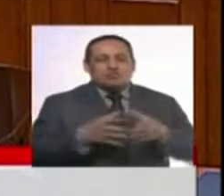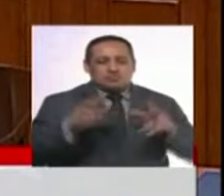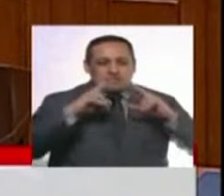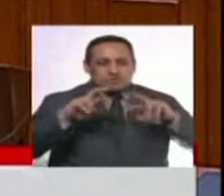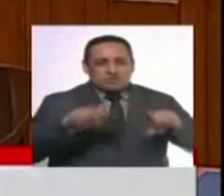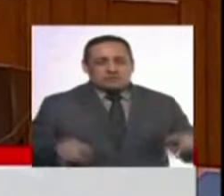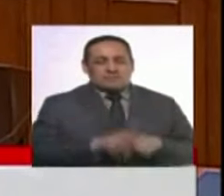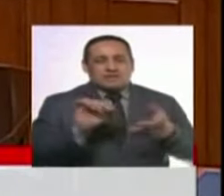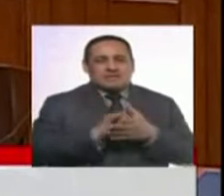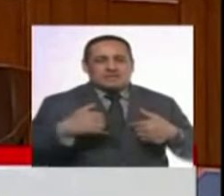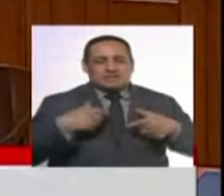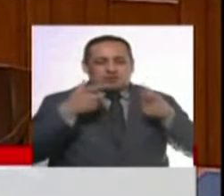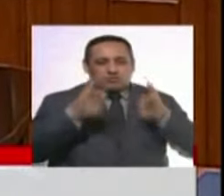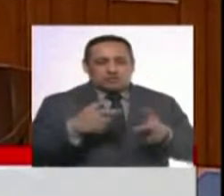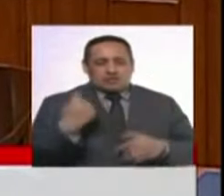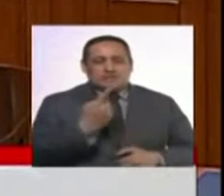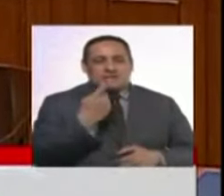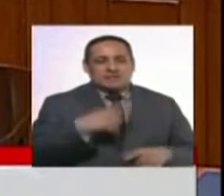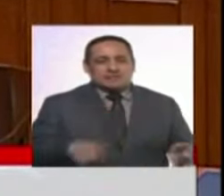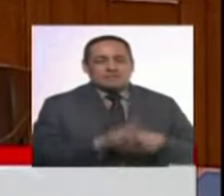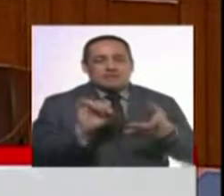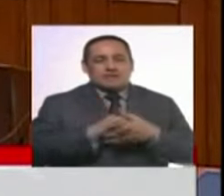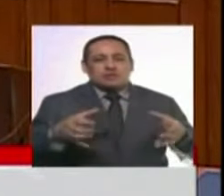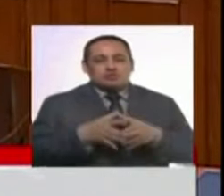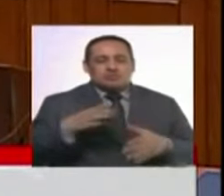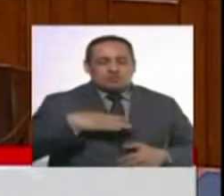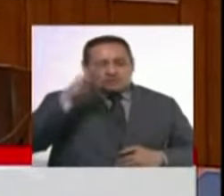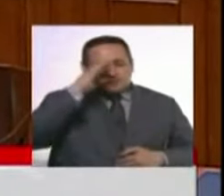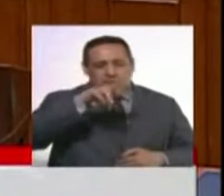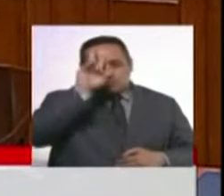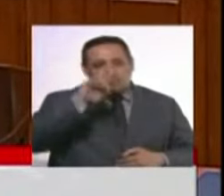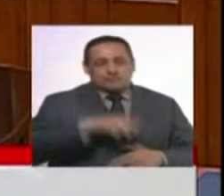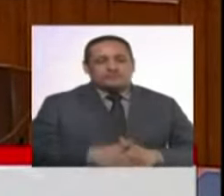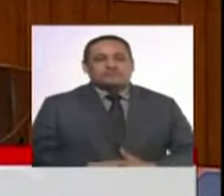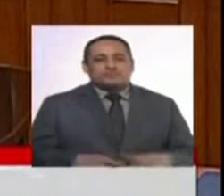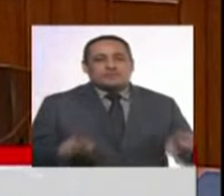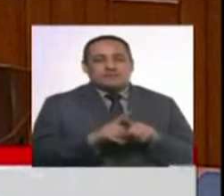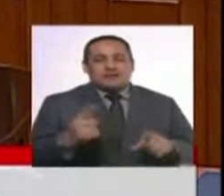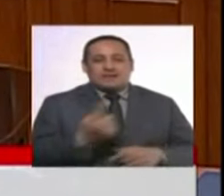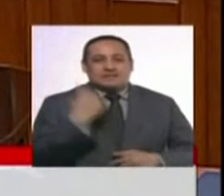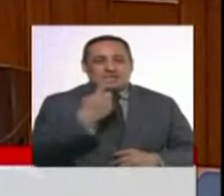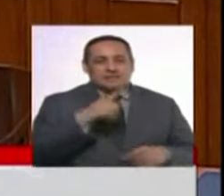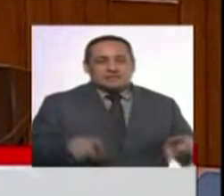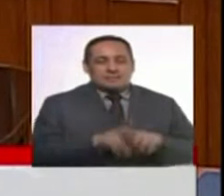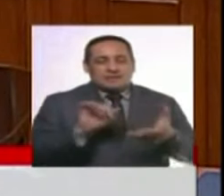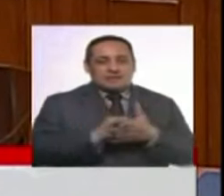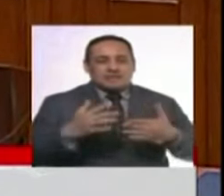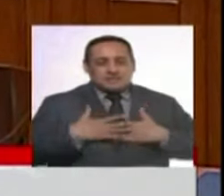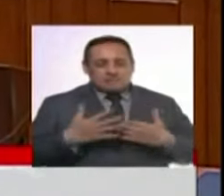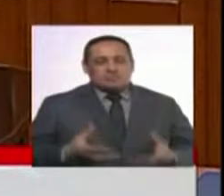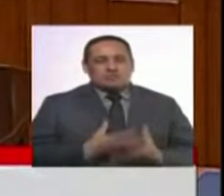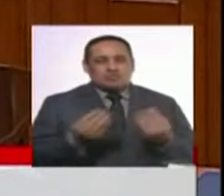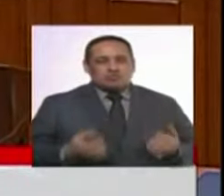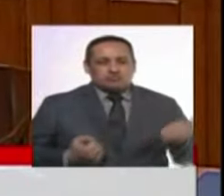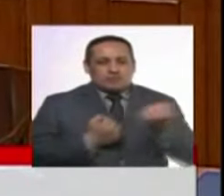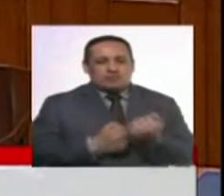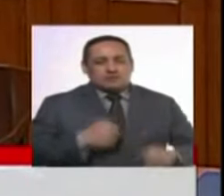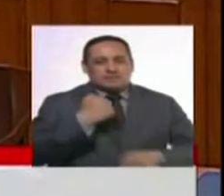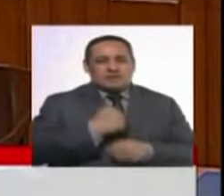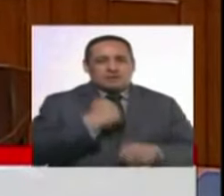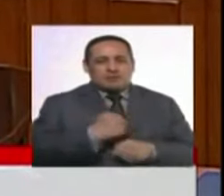de investigación de la inspectoría general de nuestra Policía Nacional de Perú y en general mi total respaldo a